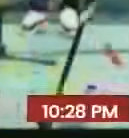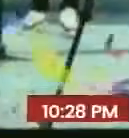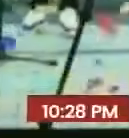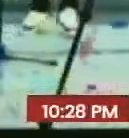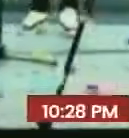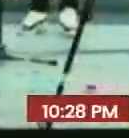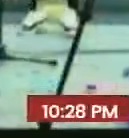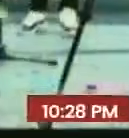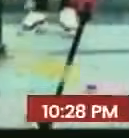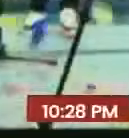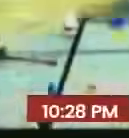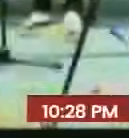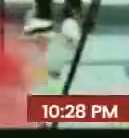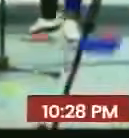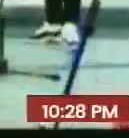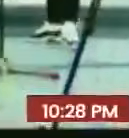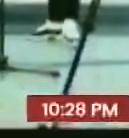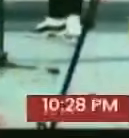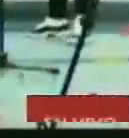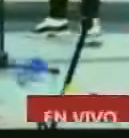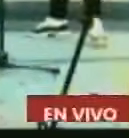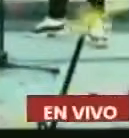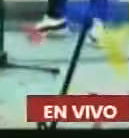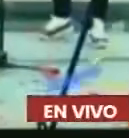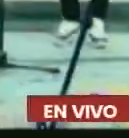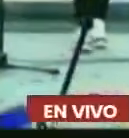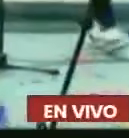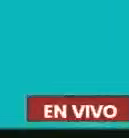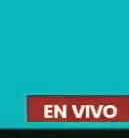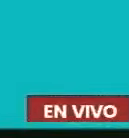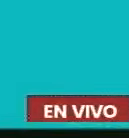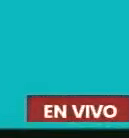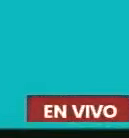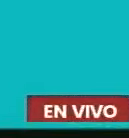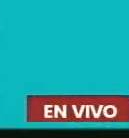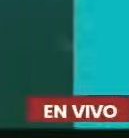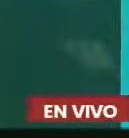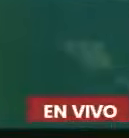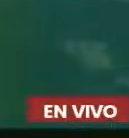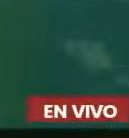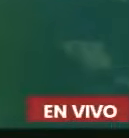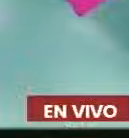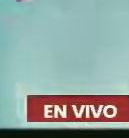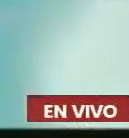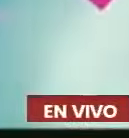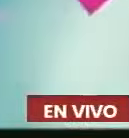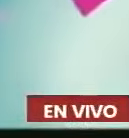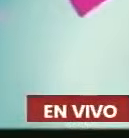¡Gracias!